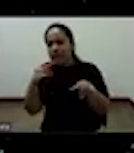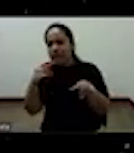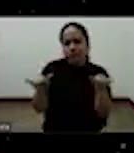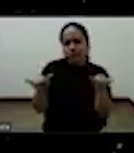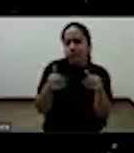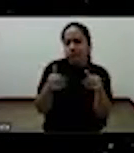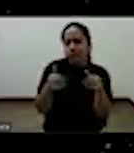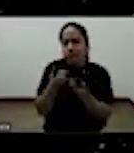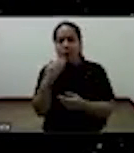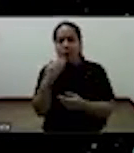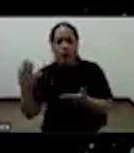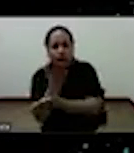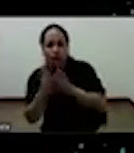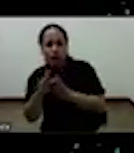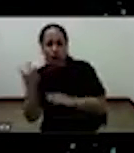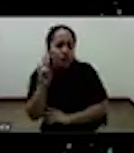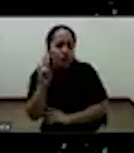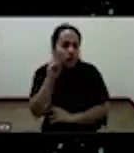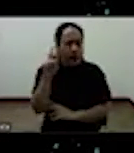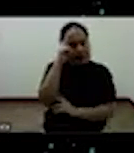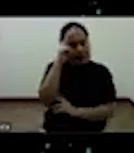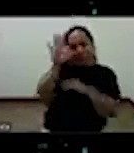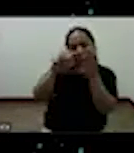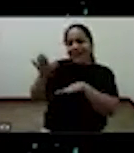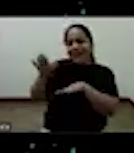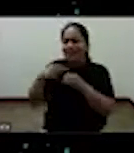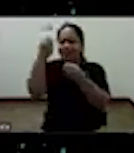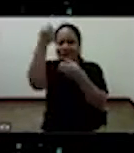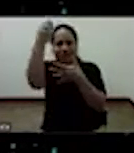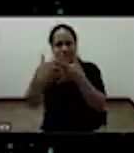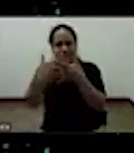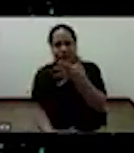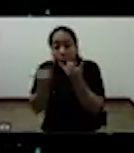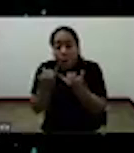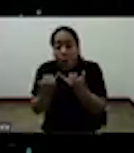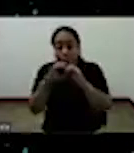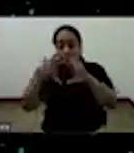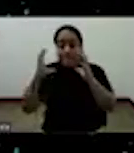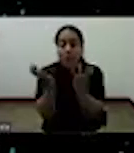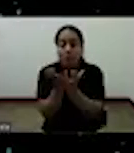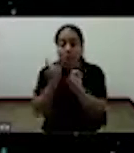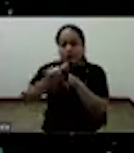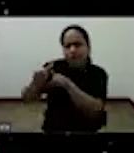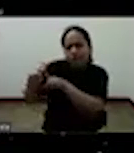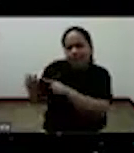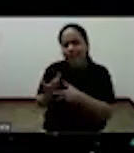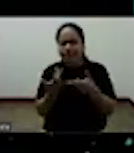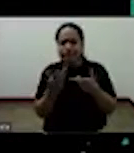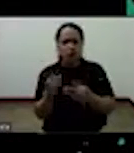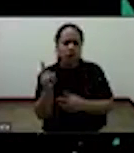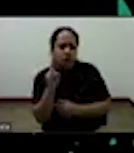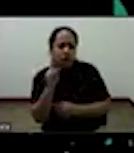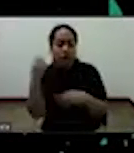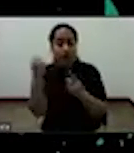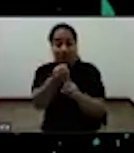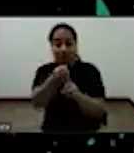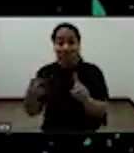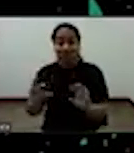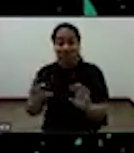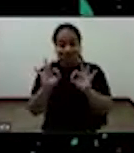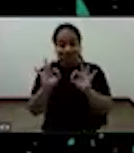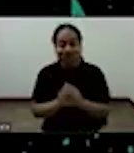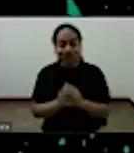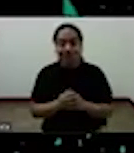sido racionalizada. Es decir, hoy vivimos un conjunto de escuchas muy, muy potente y muy heterogéneo. En